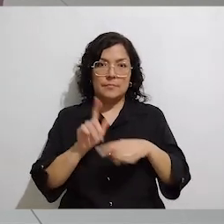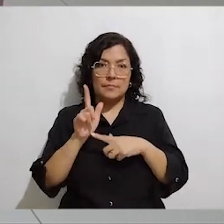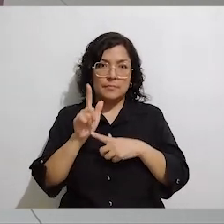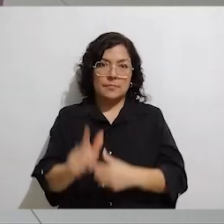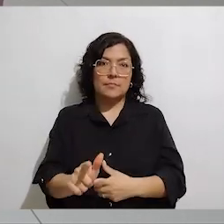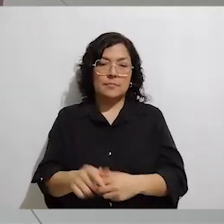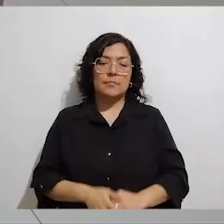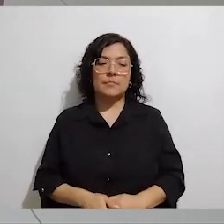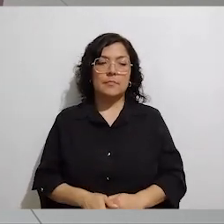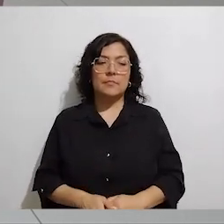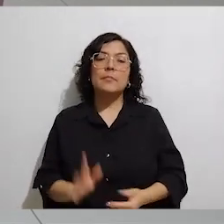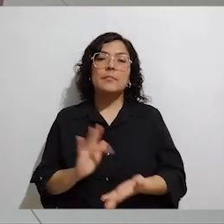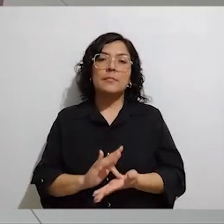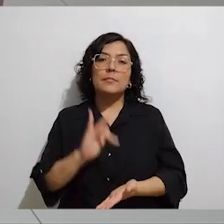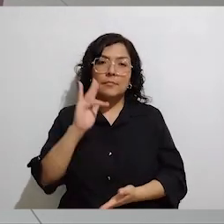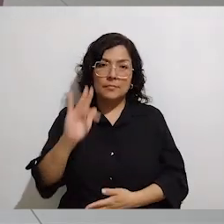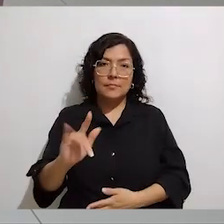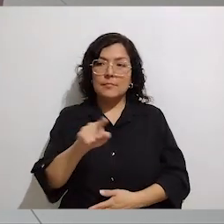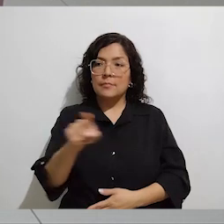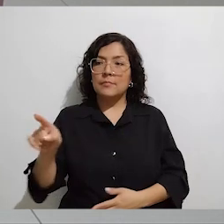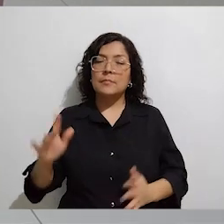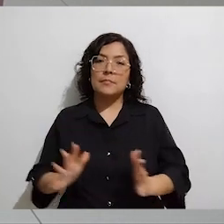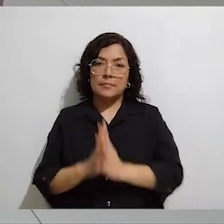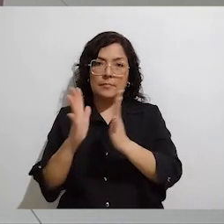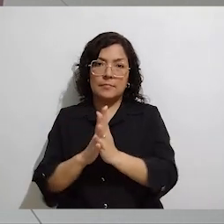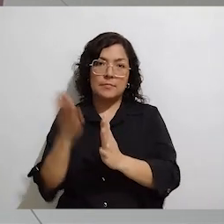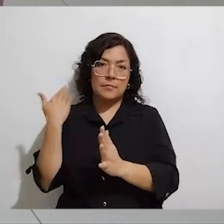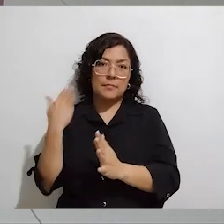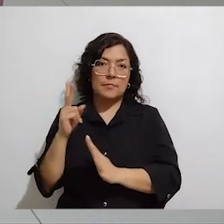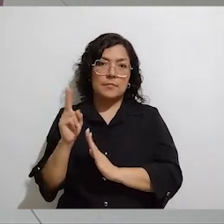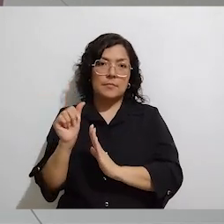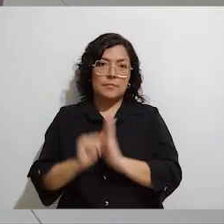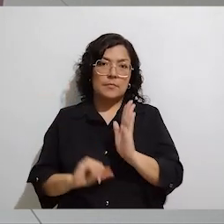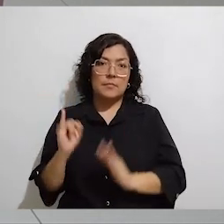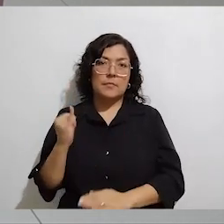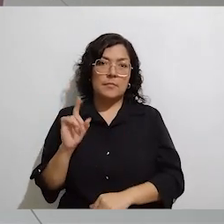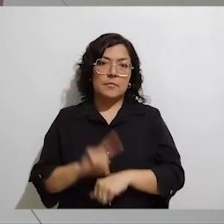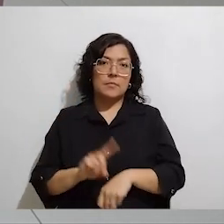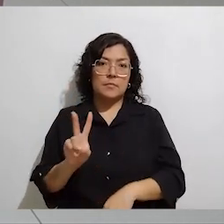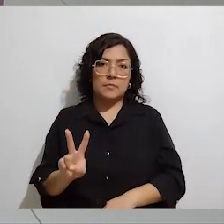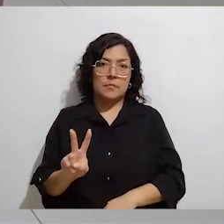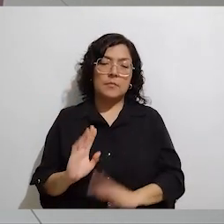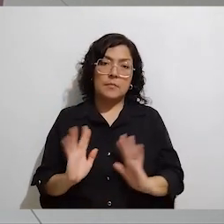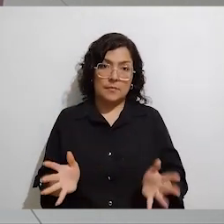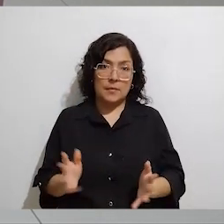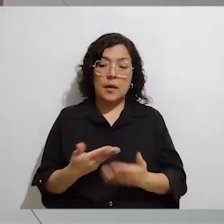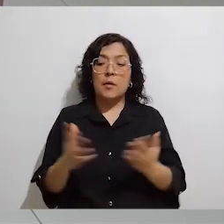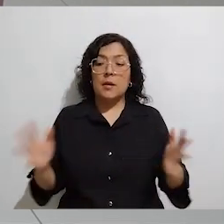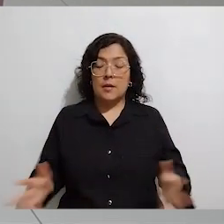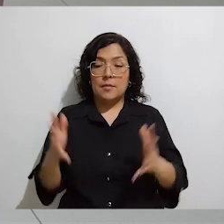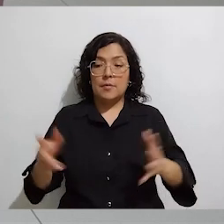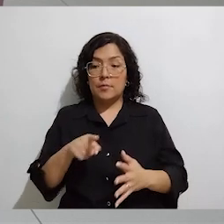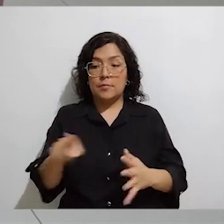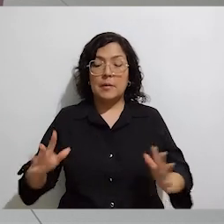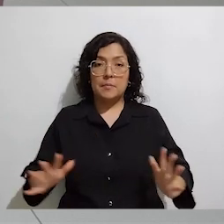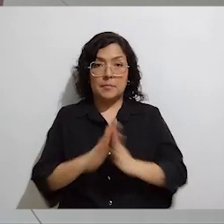entonces agradecerle de nueva cuenta a la ciudadanía su participación el 2 de junio, pero le recordamos que también la construcción de la ciudadanía se realiza día